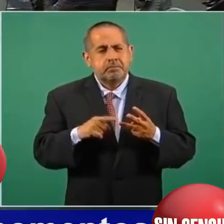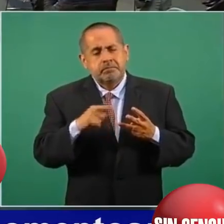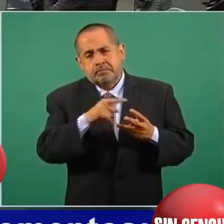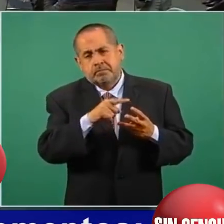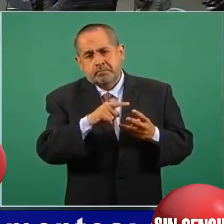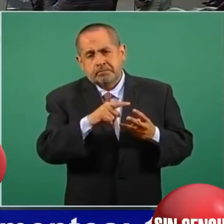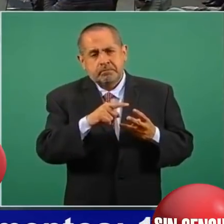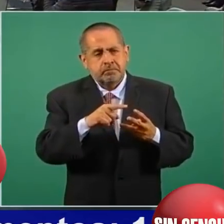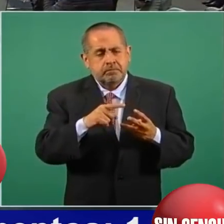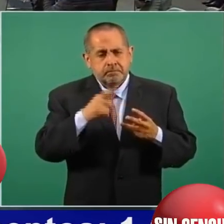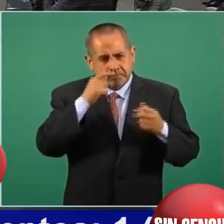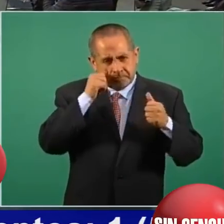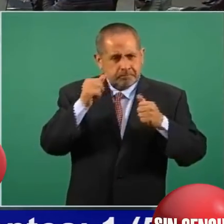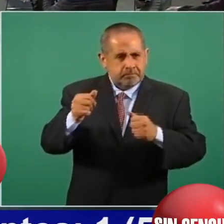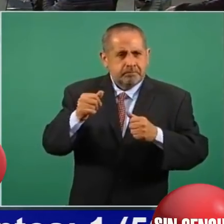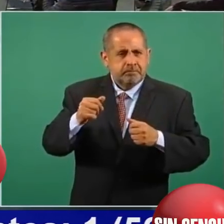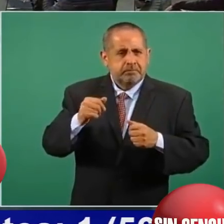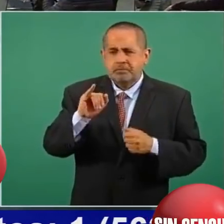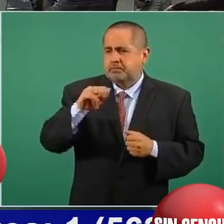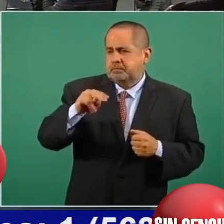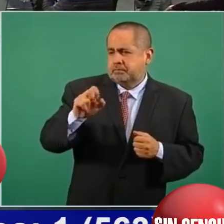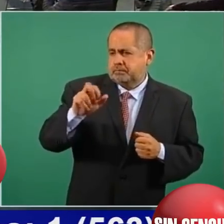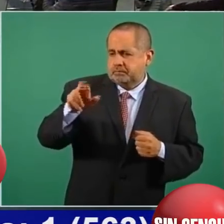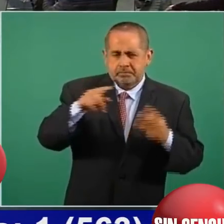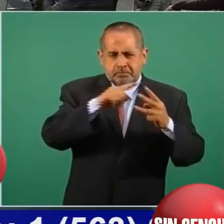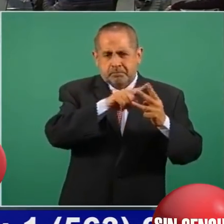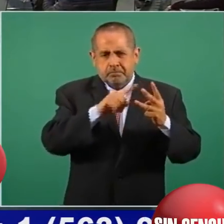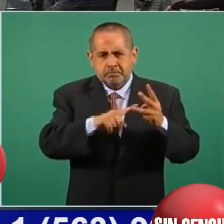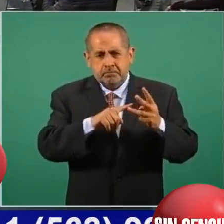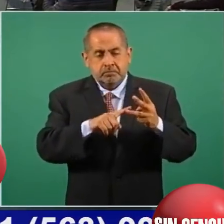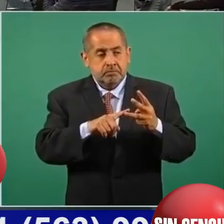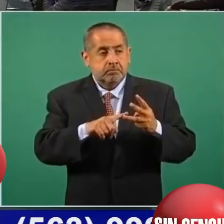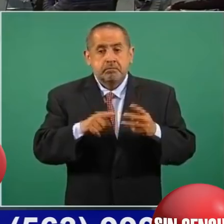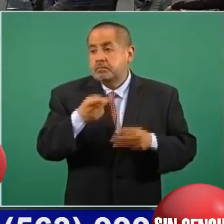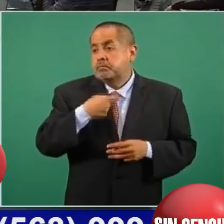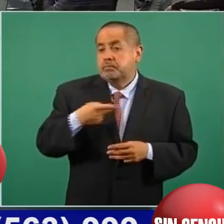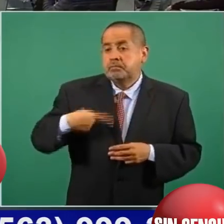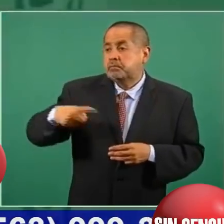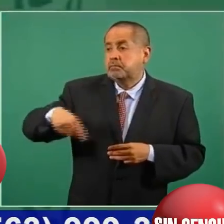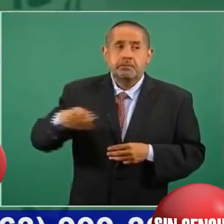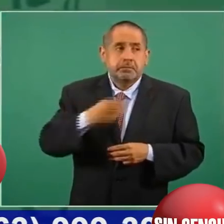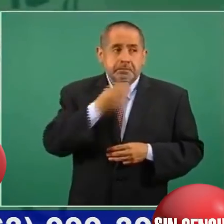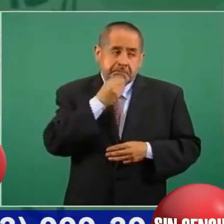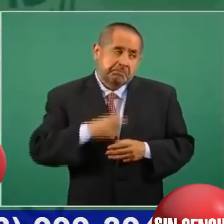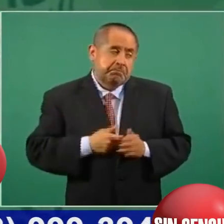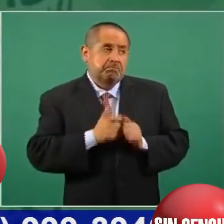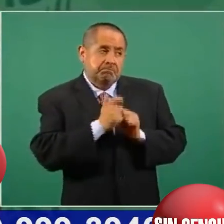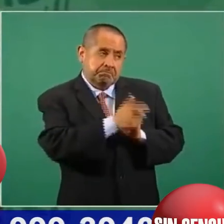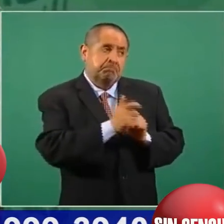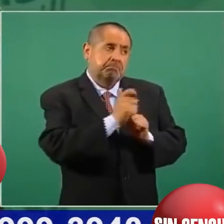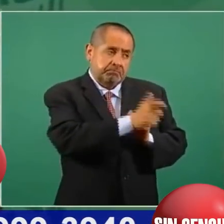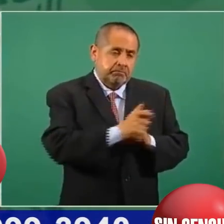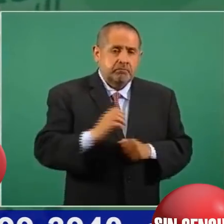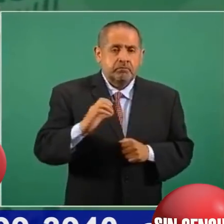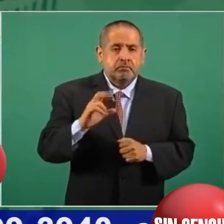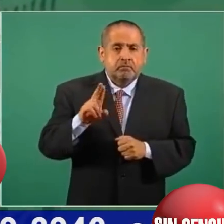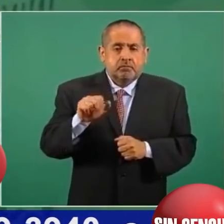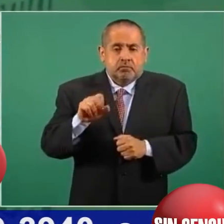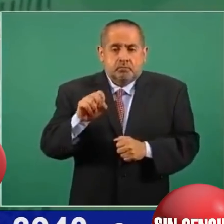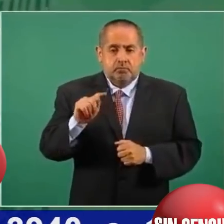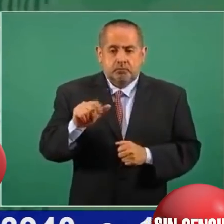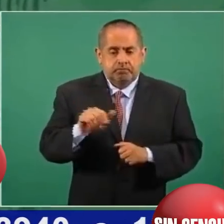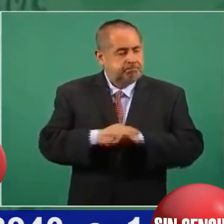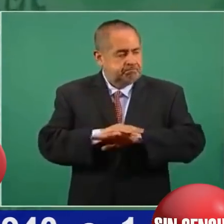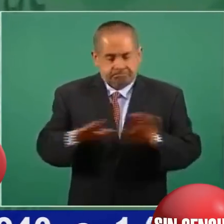para la atención de enfermedades respiratorias, que había que pagar cuotas. Se